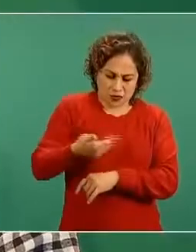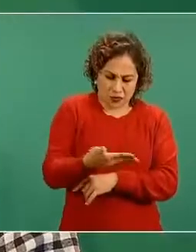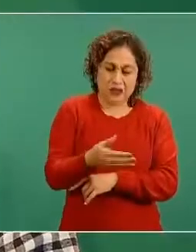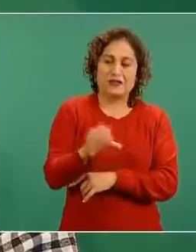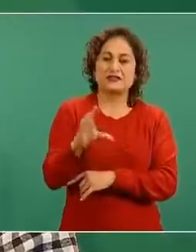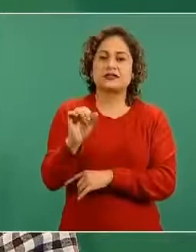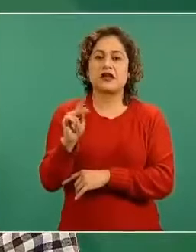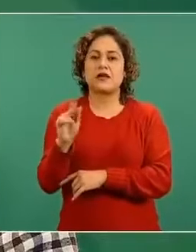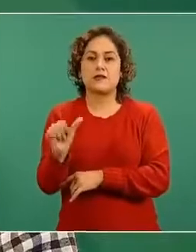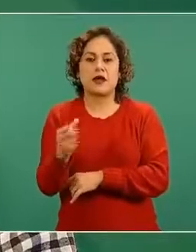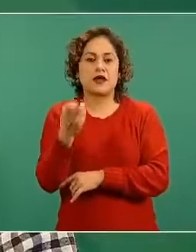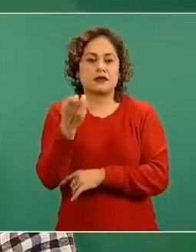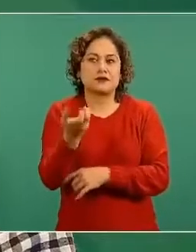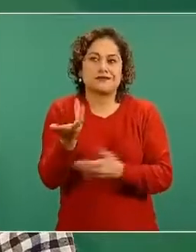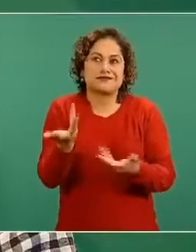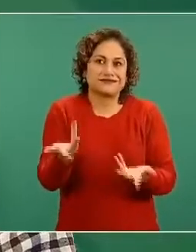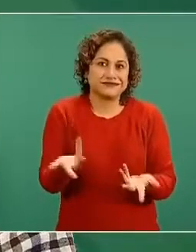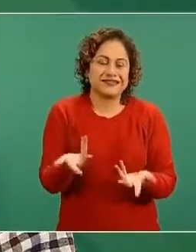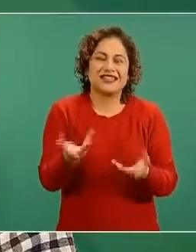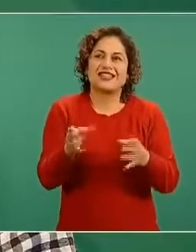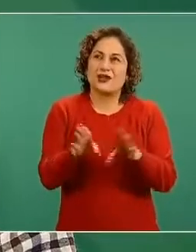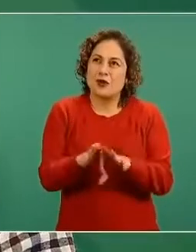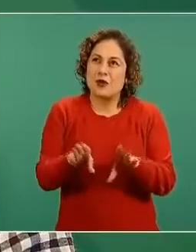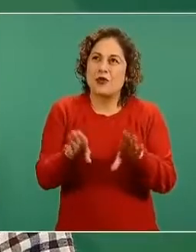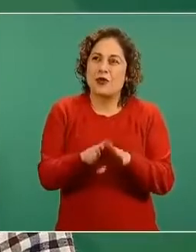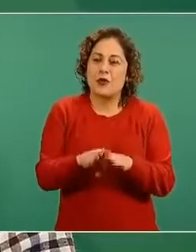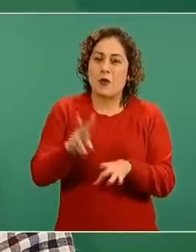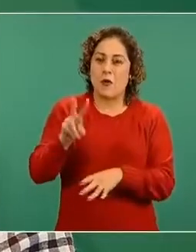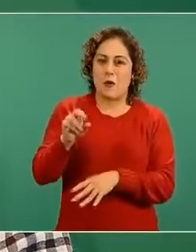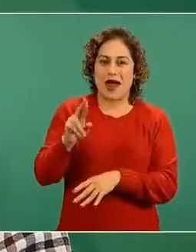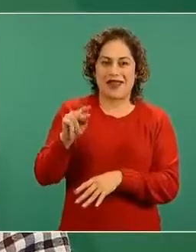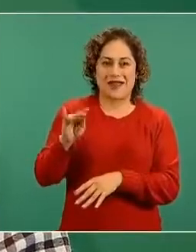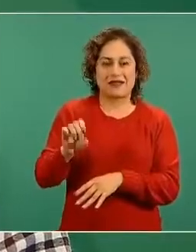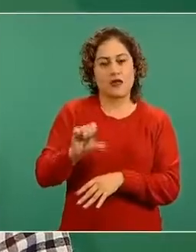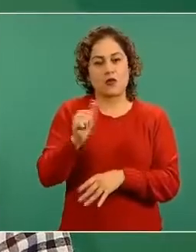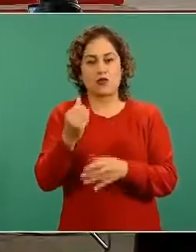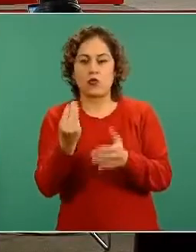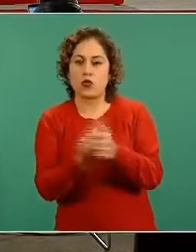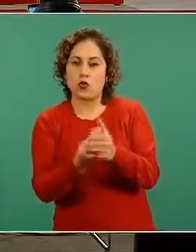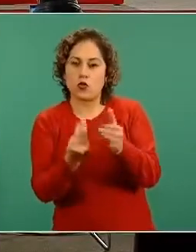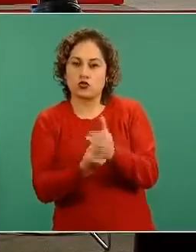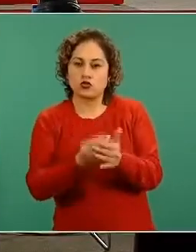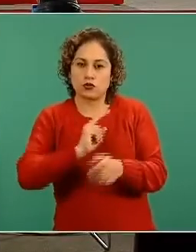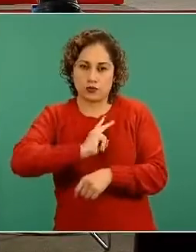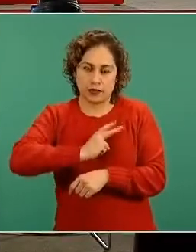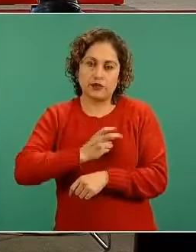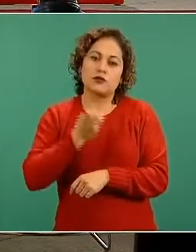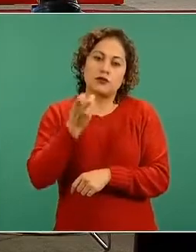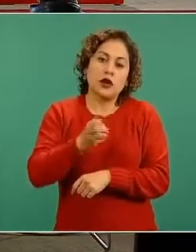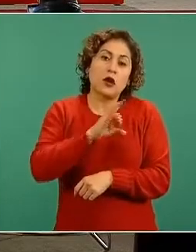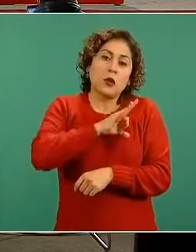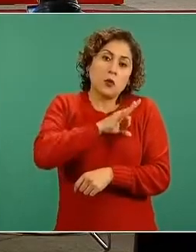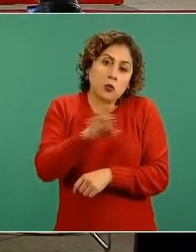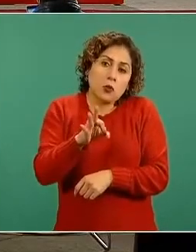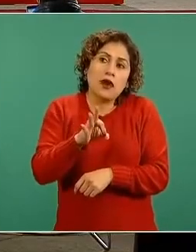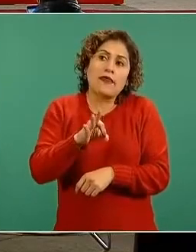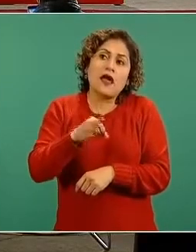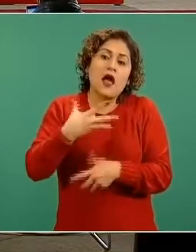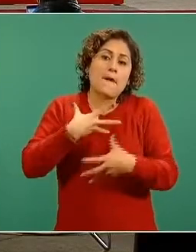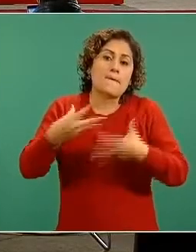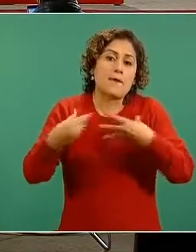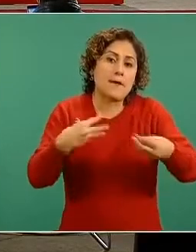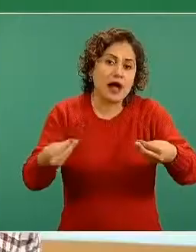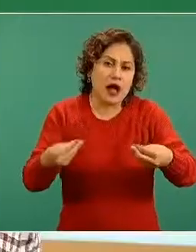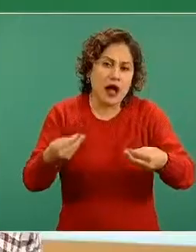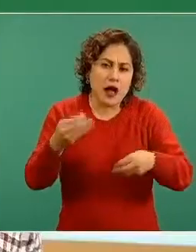variante. Esta variante podría convertirse en la variante predominante. Ha habido consideraciones sobre que